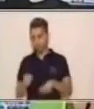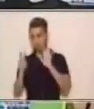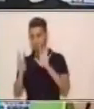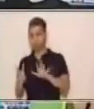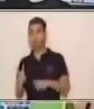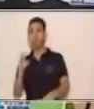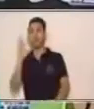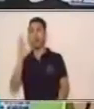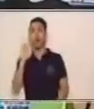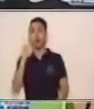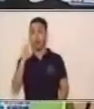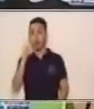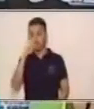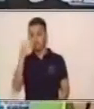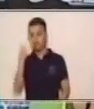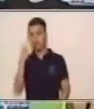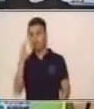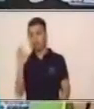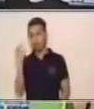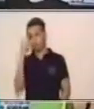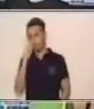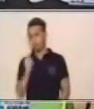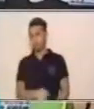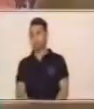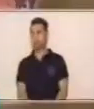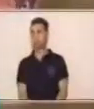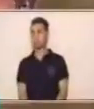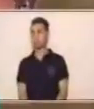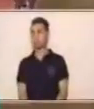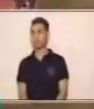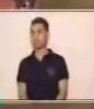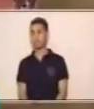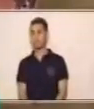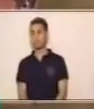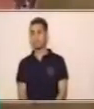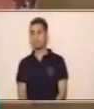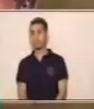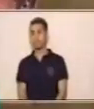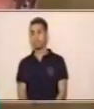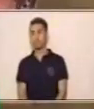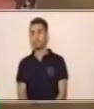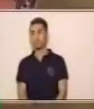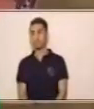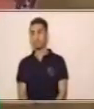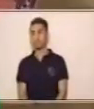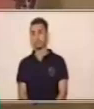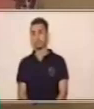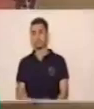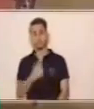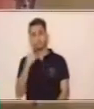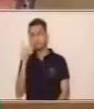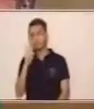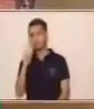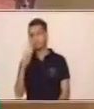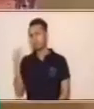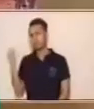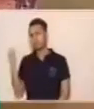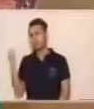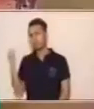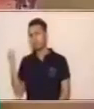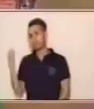4/8. Muy bien. Busquémoslo en nuestra rifa afectiva. ¿Dónde aparece 4/8?